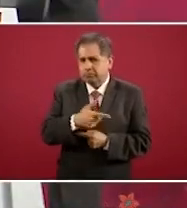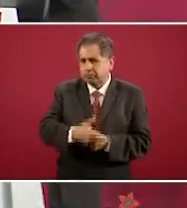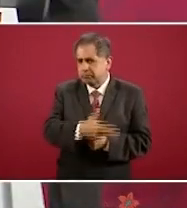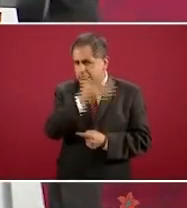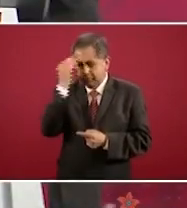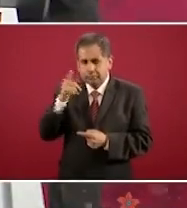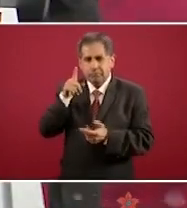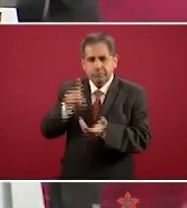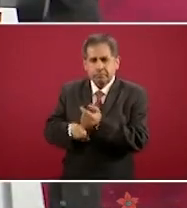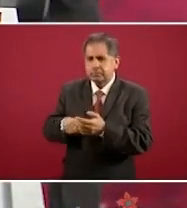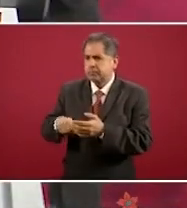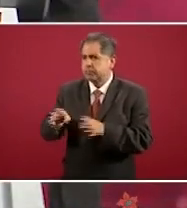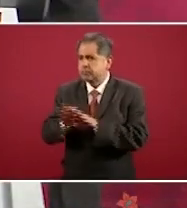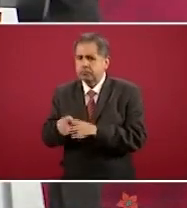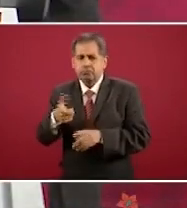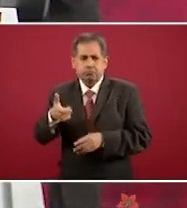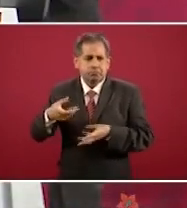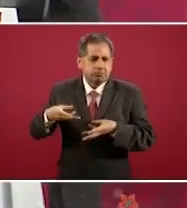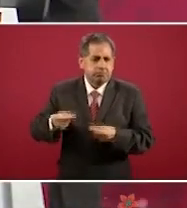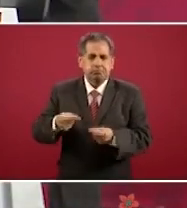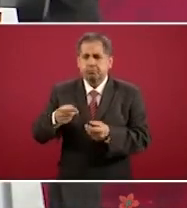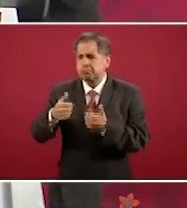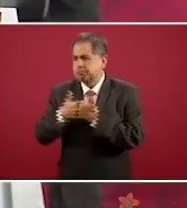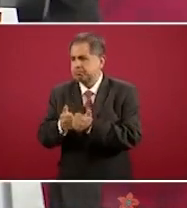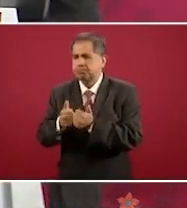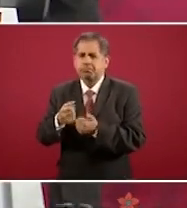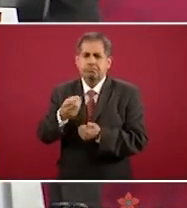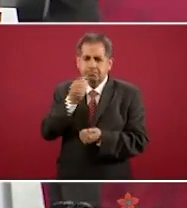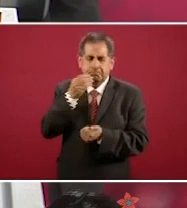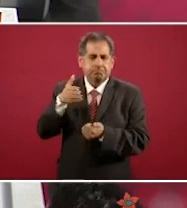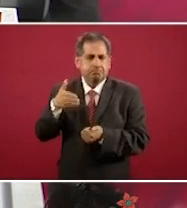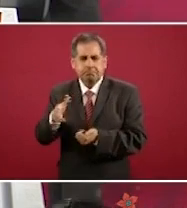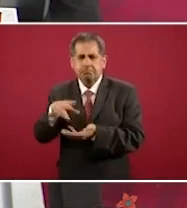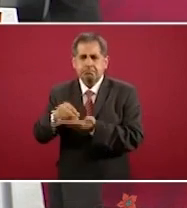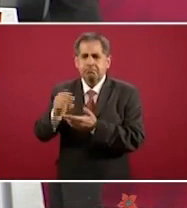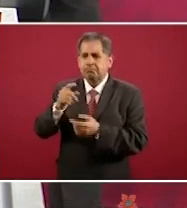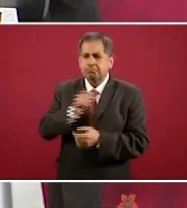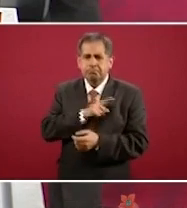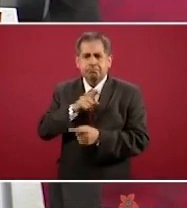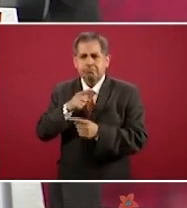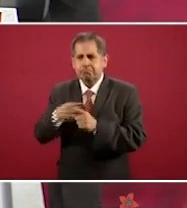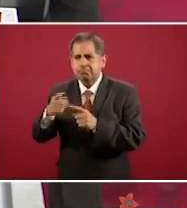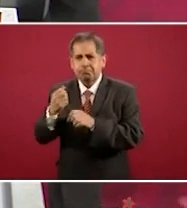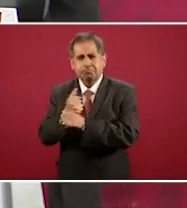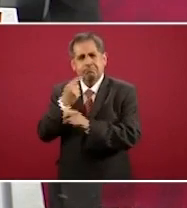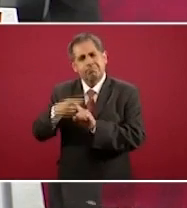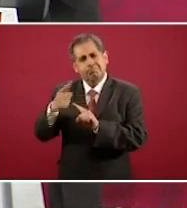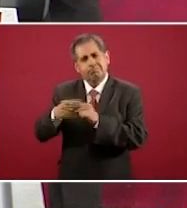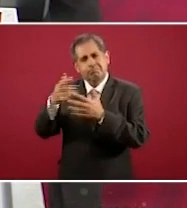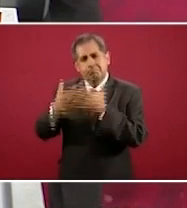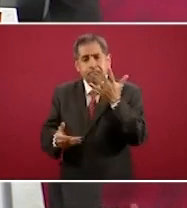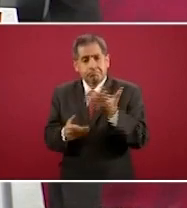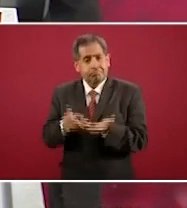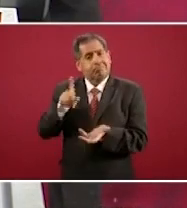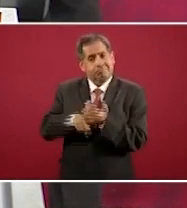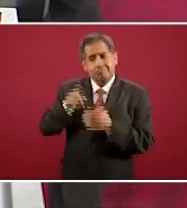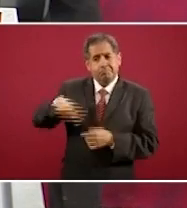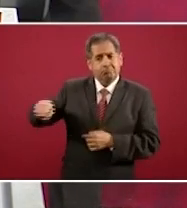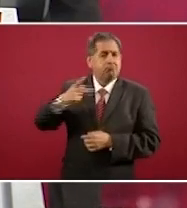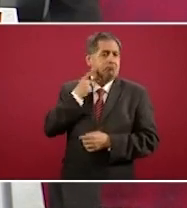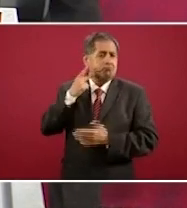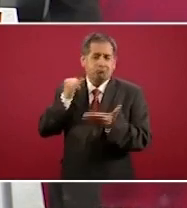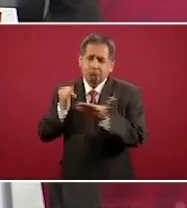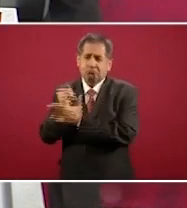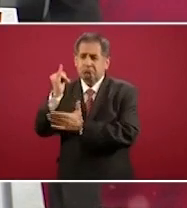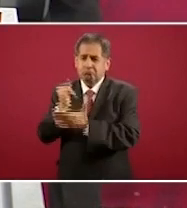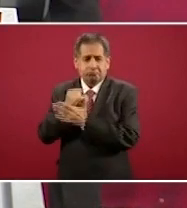vida, el precio del pan, del pescado, de la harina, del alquiler, de los zapatos o las medicinas dependen de las decisiones